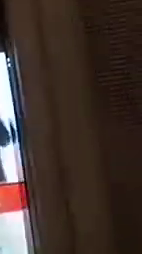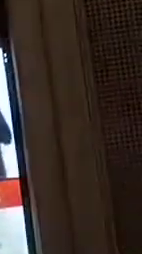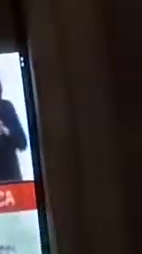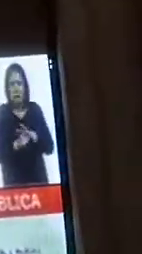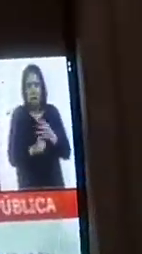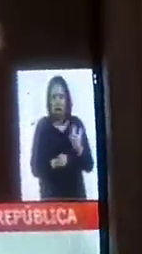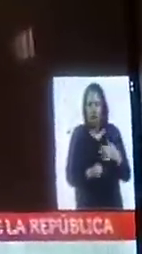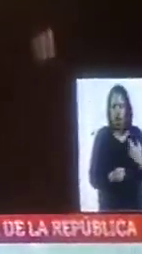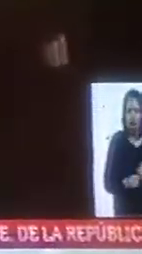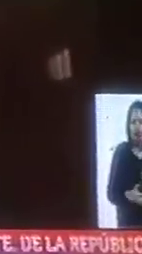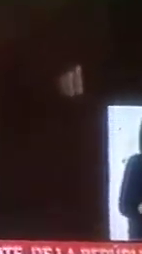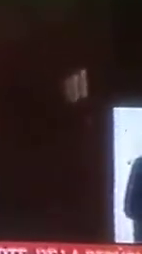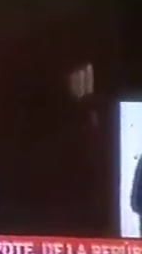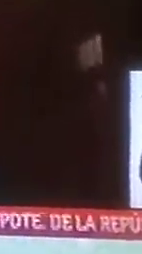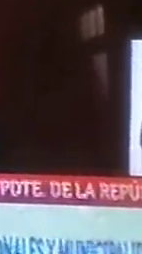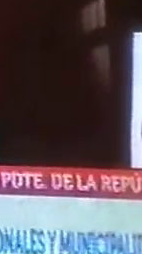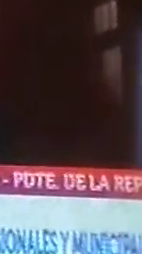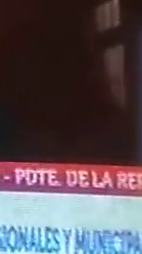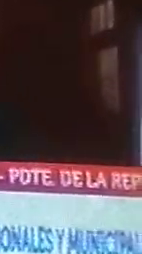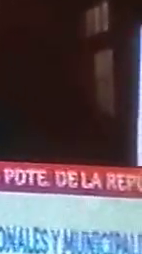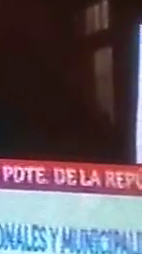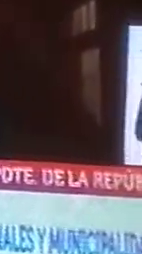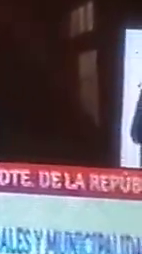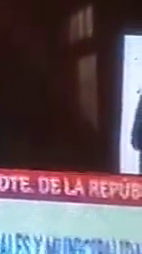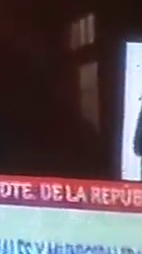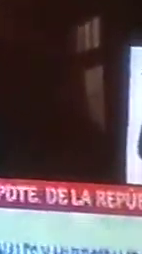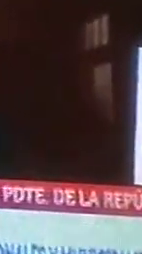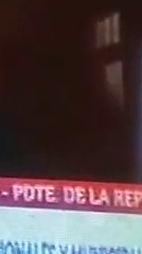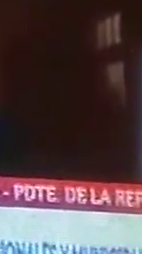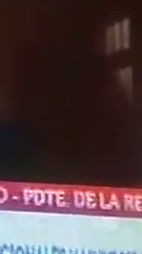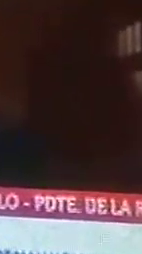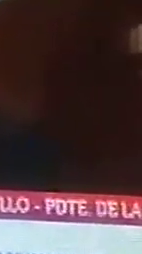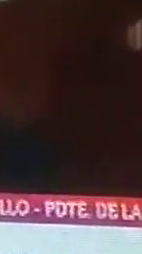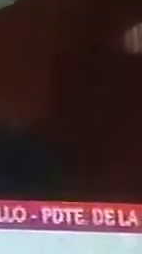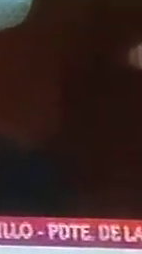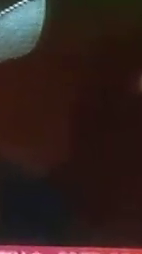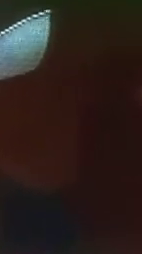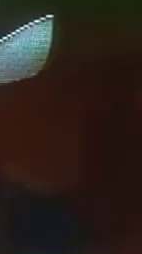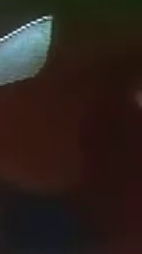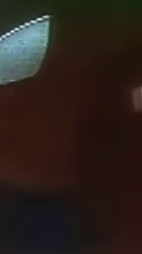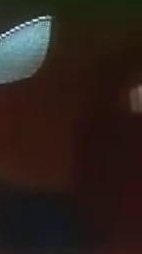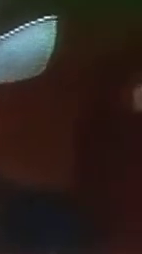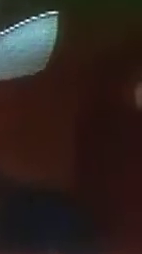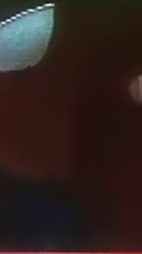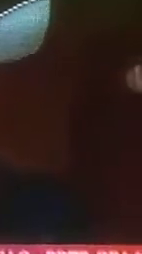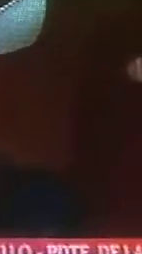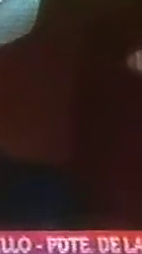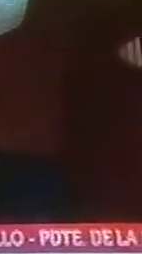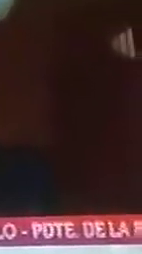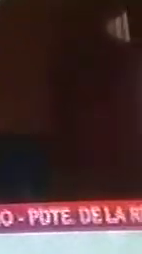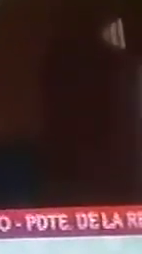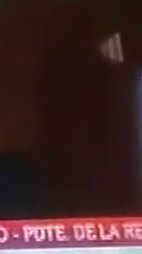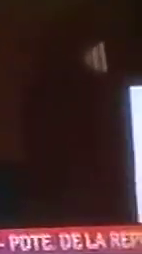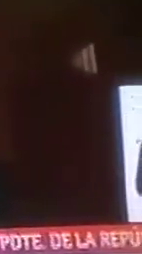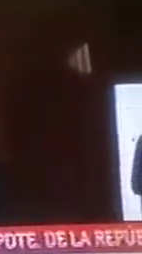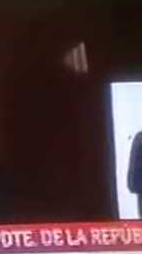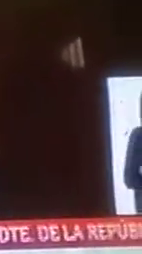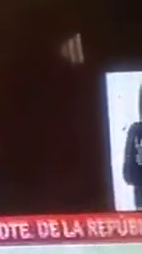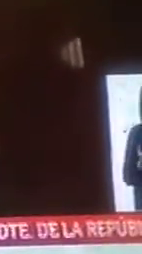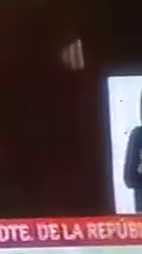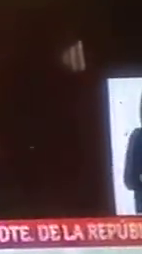muchos puntos en educación y salud a las familias y a ellos ahora se ha sumado